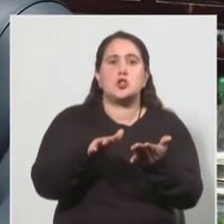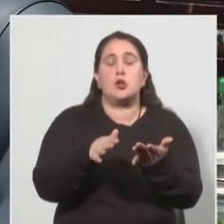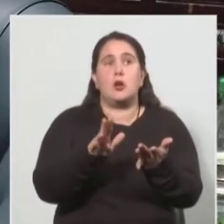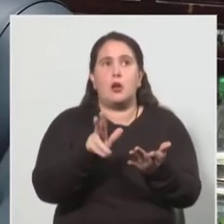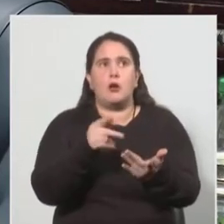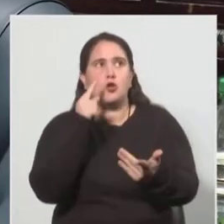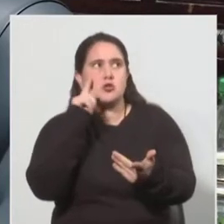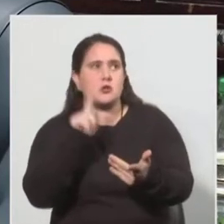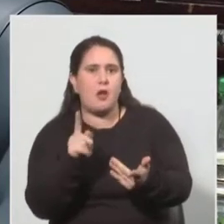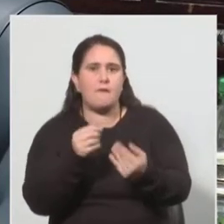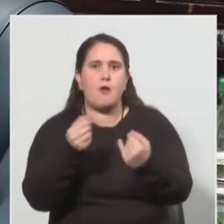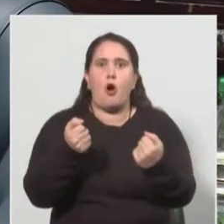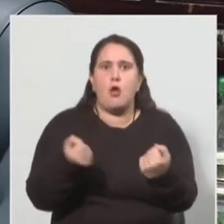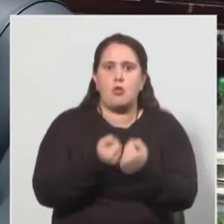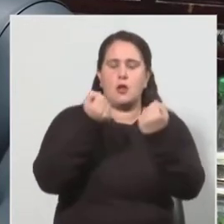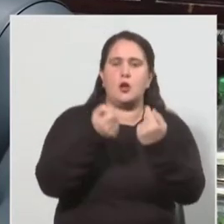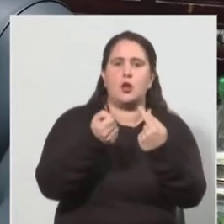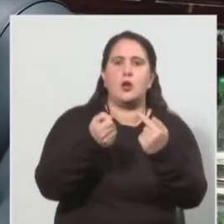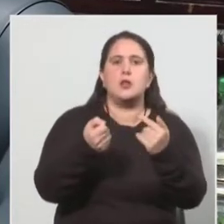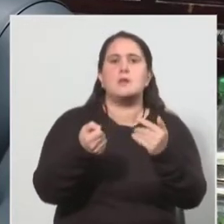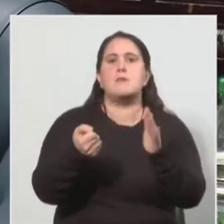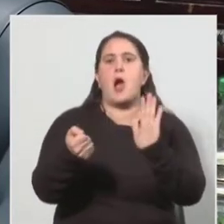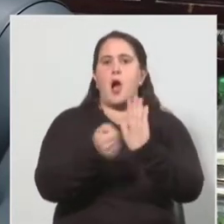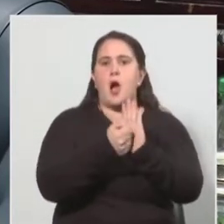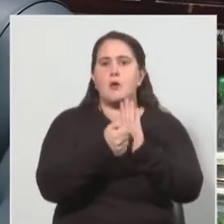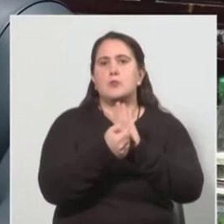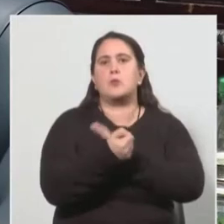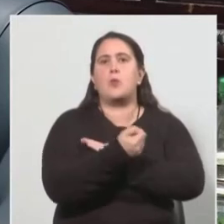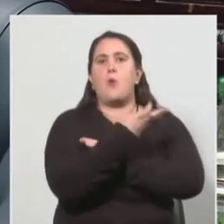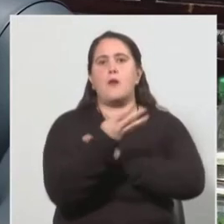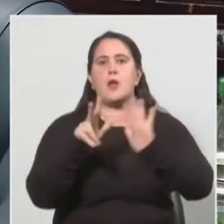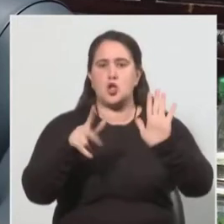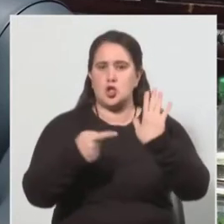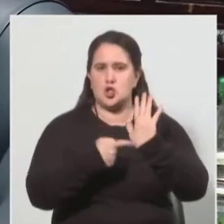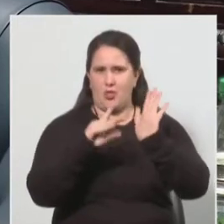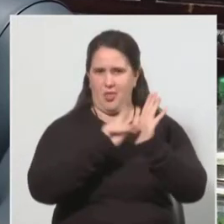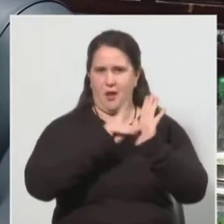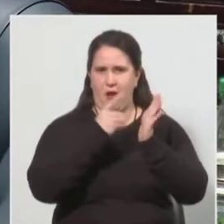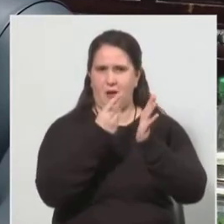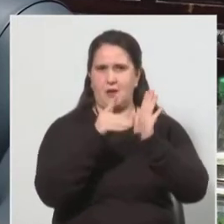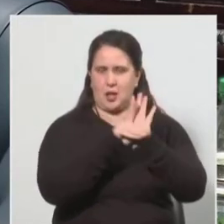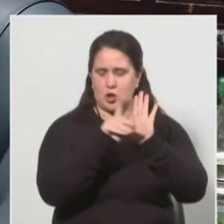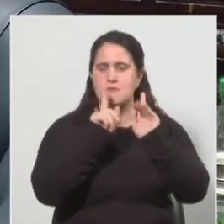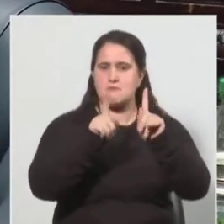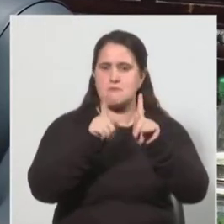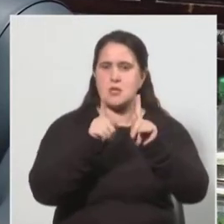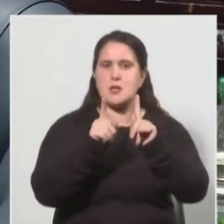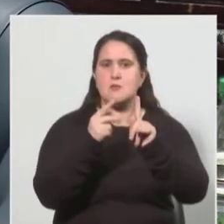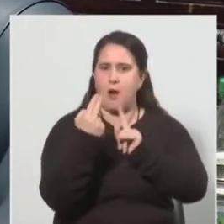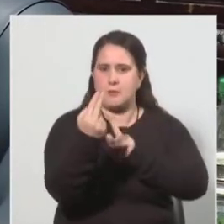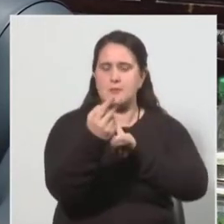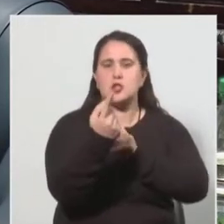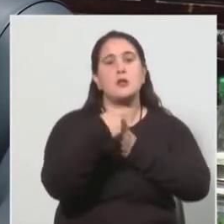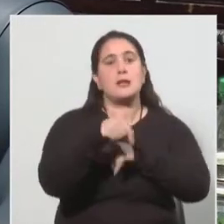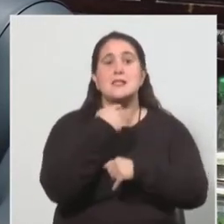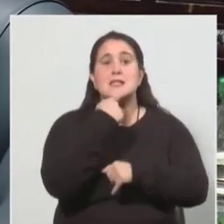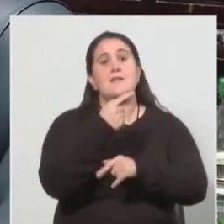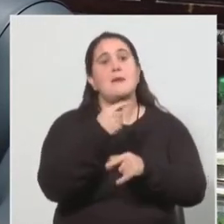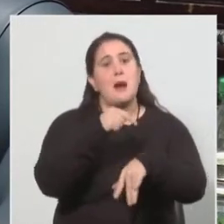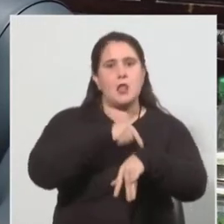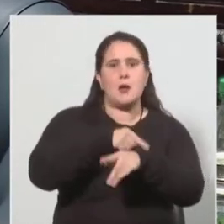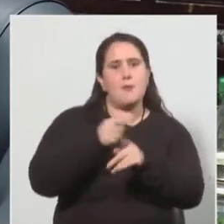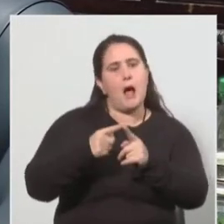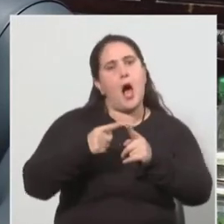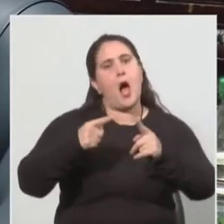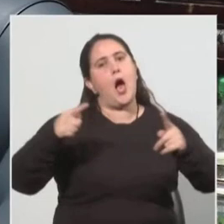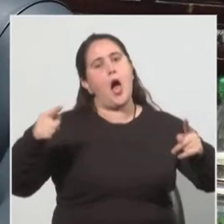previstas que habilita el artículo 48 del referido decreto, que hubiera posibilitado tiempos y condiciones más